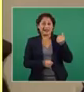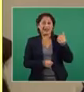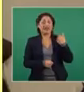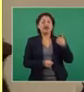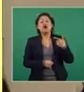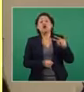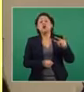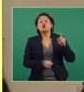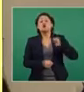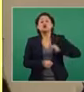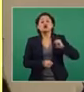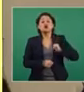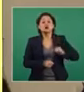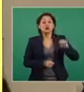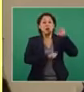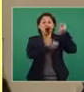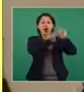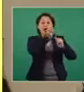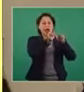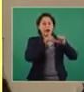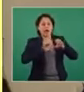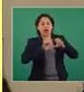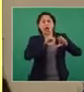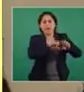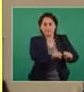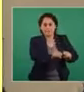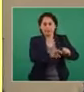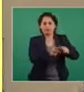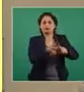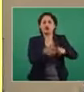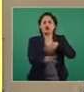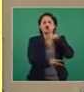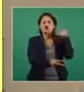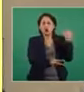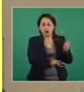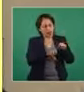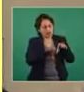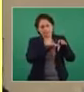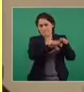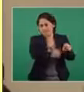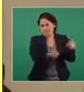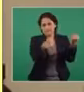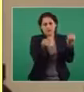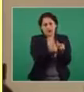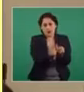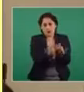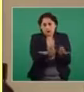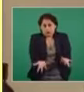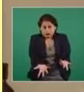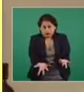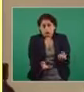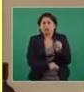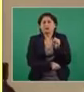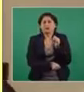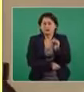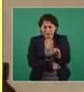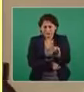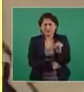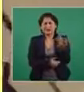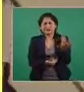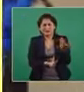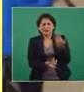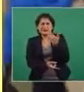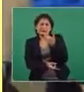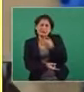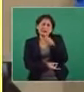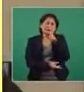estuvimos dominados también por el Imperio Romano, y gracias a ellos, sí, con todos los claroscuros que hubo, por supuesto que los hubo, pero